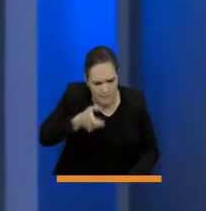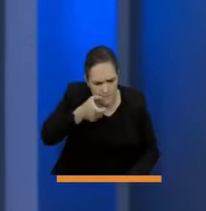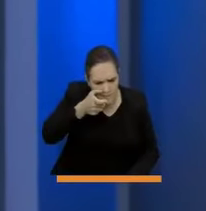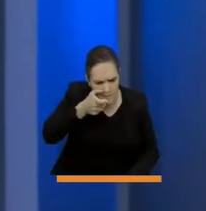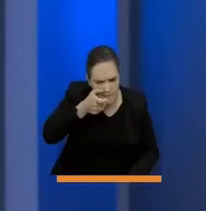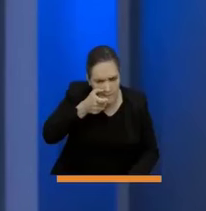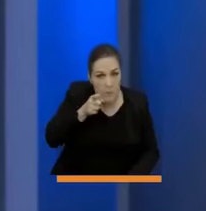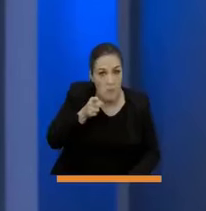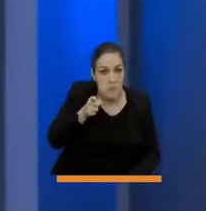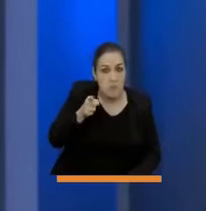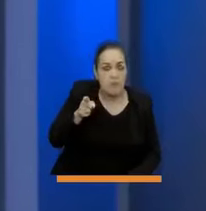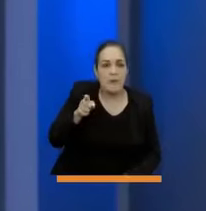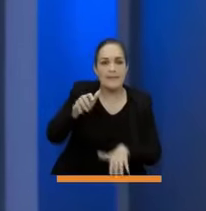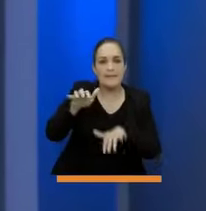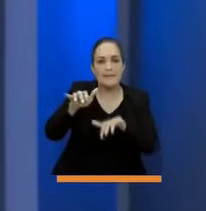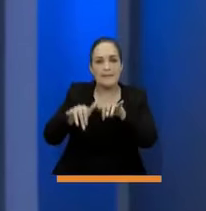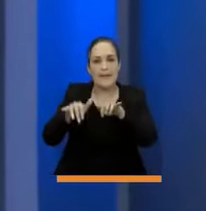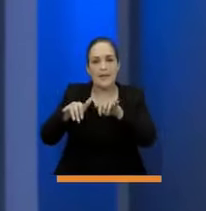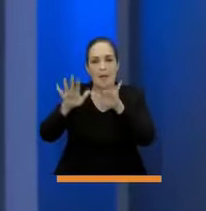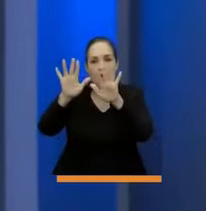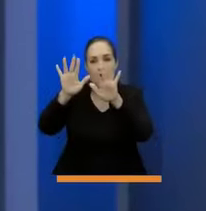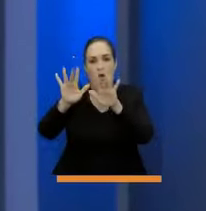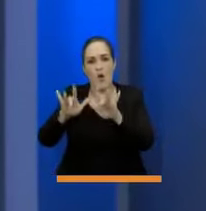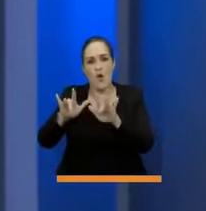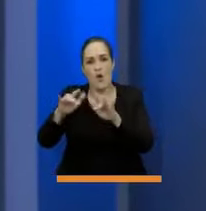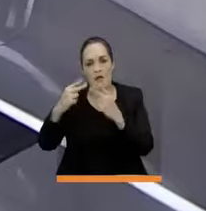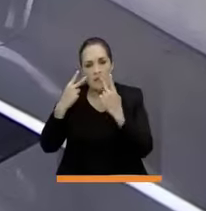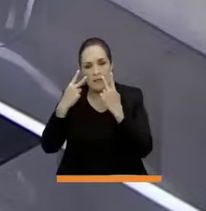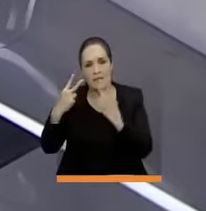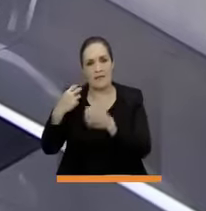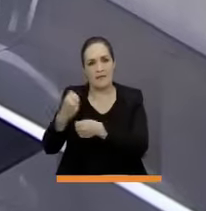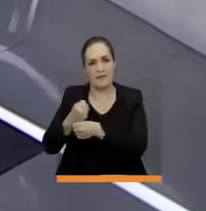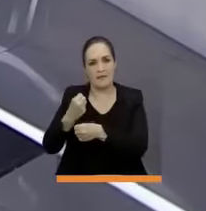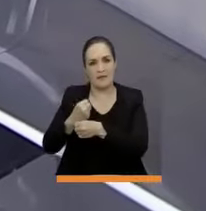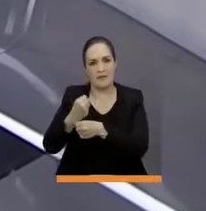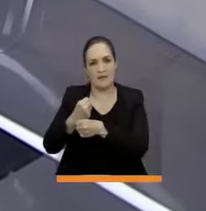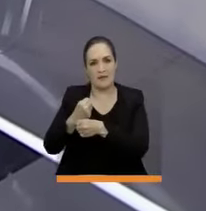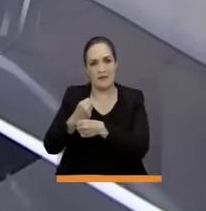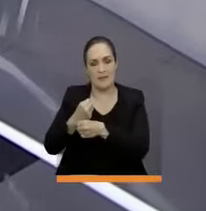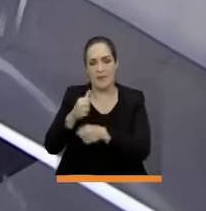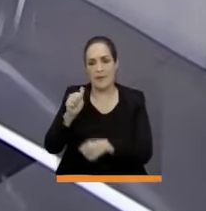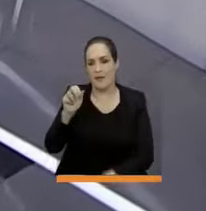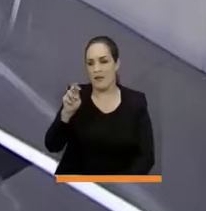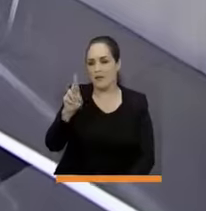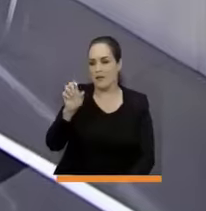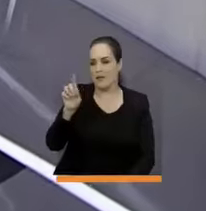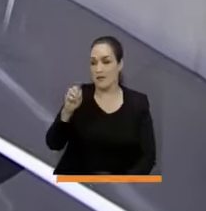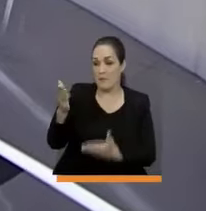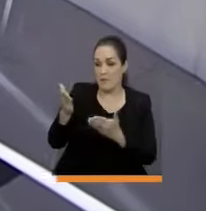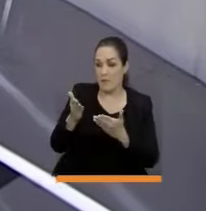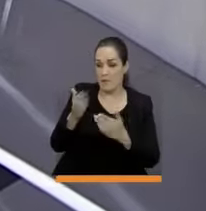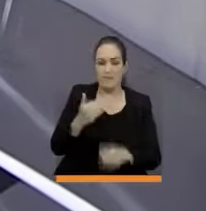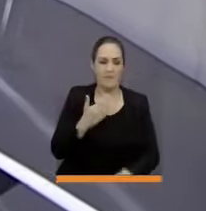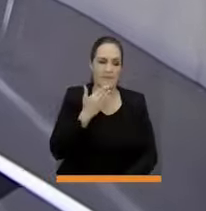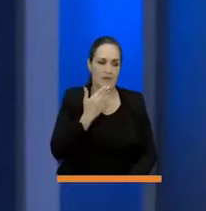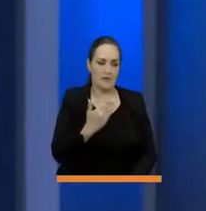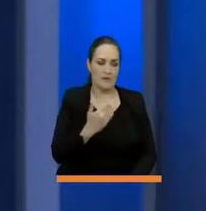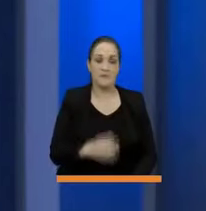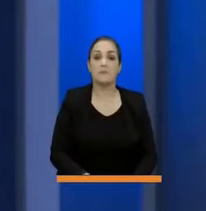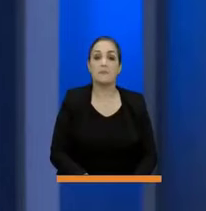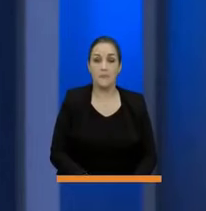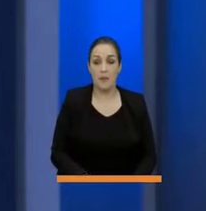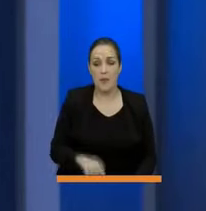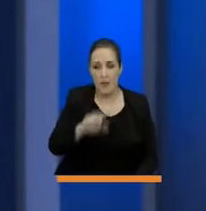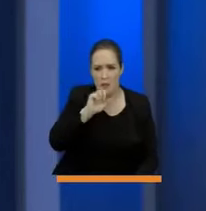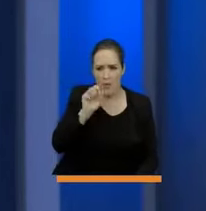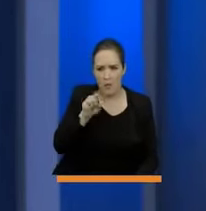de Transparencia, Andrés Hidárraga. Bienvenido, secretario, a RTBC Noticias. Muchas gracias por la invitación. Secretario, yo inicio preguntándole, y fue la alerta